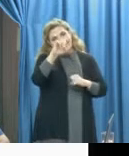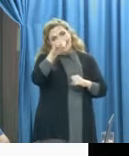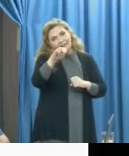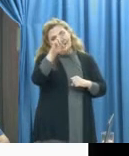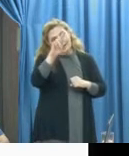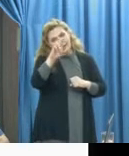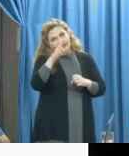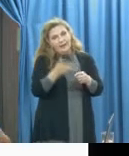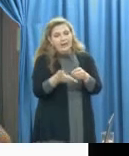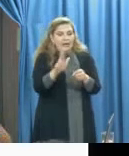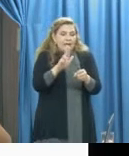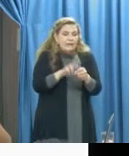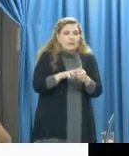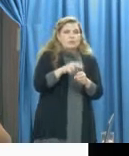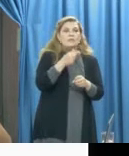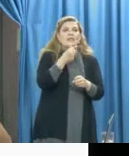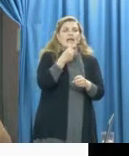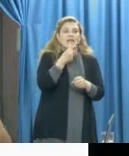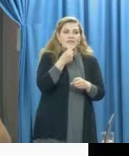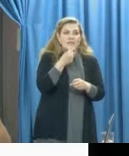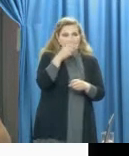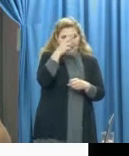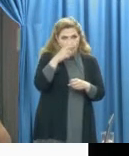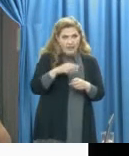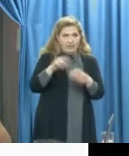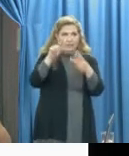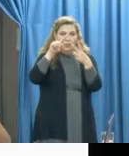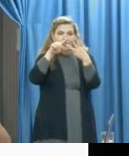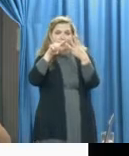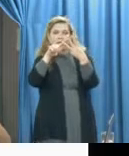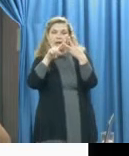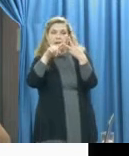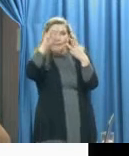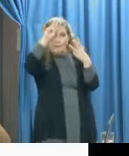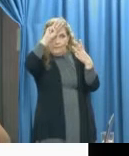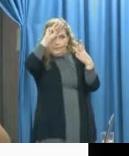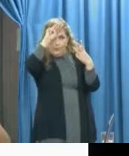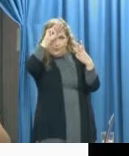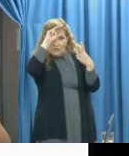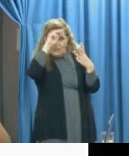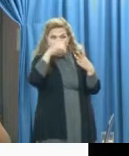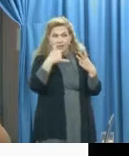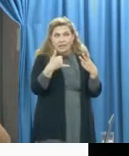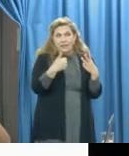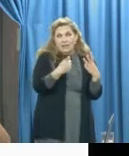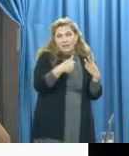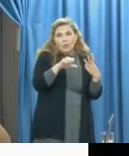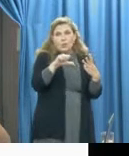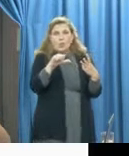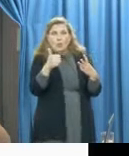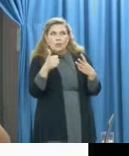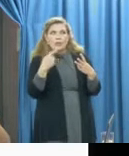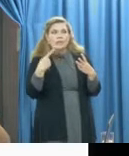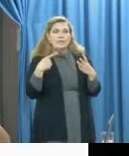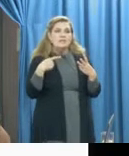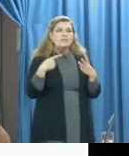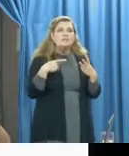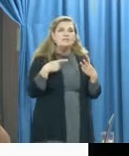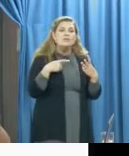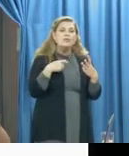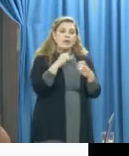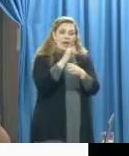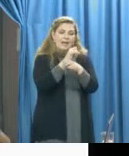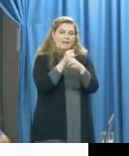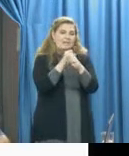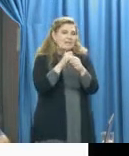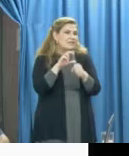el Hospital Infantil de México, en Monterrey, y hay alguien más que reportó, que ahora